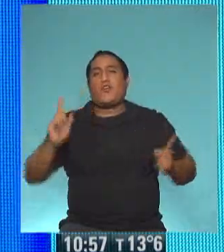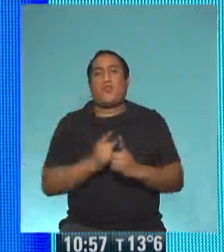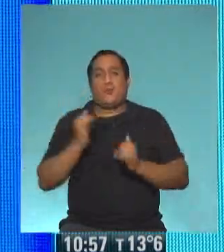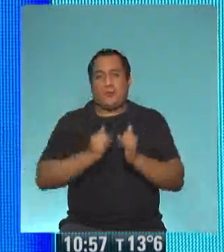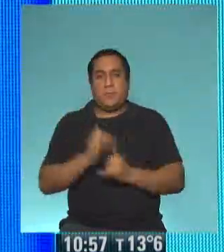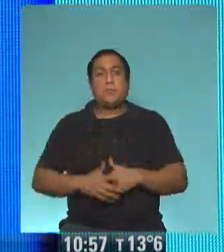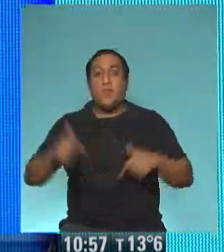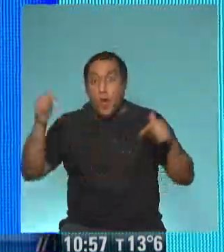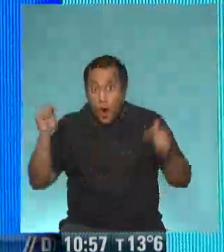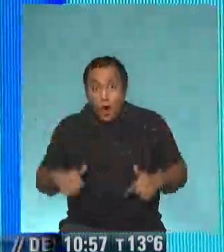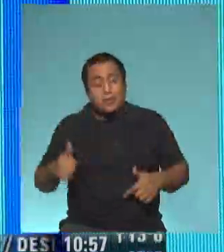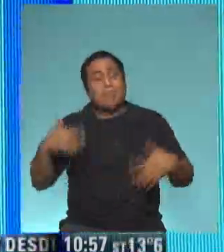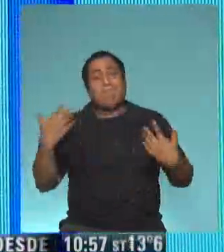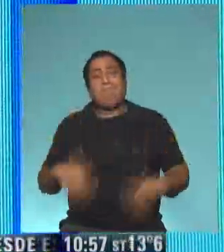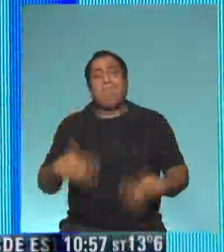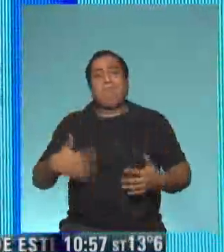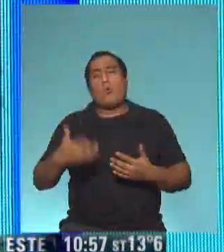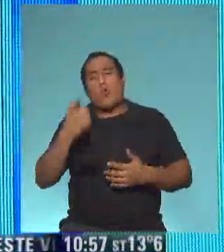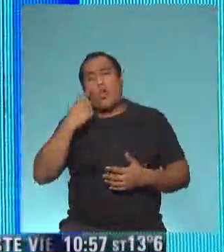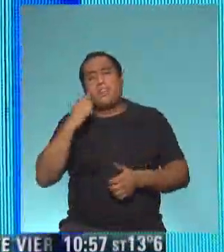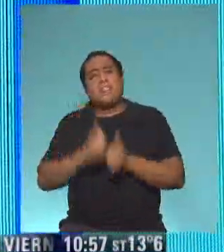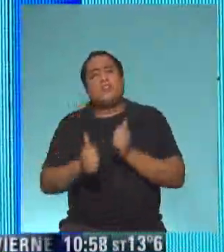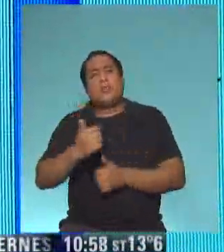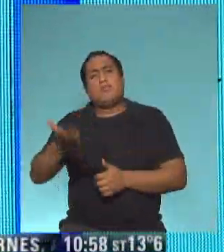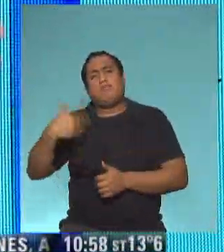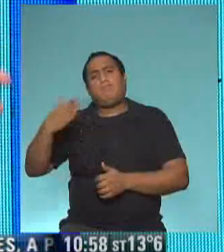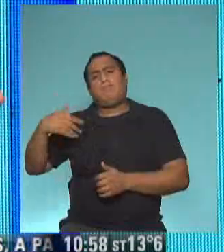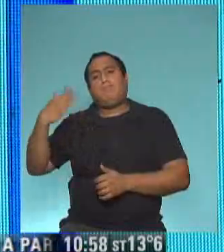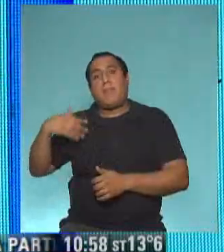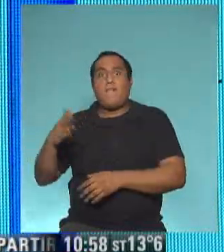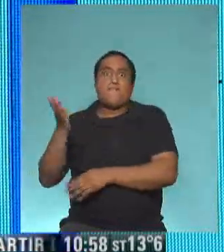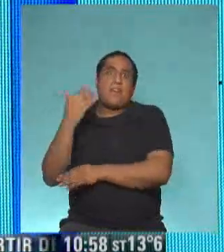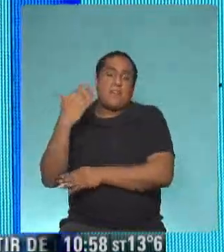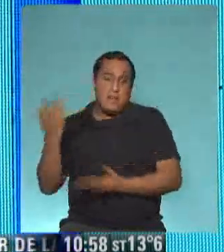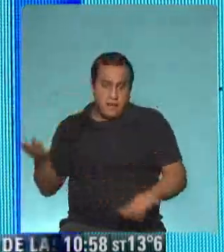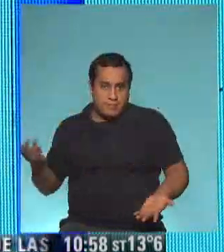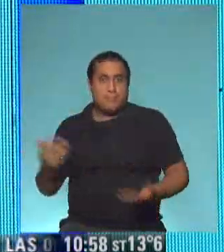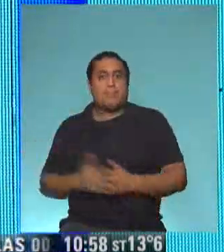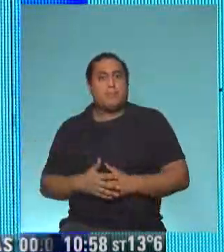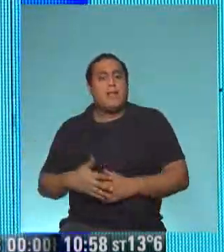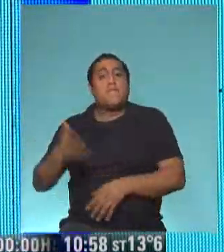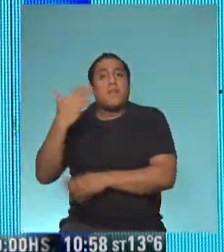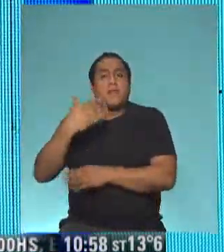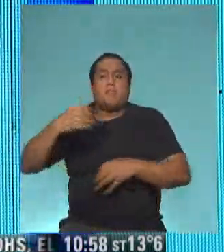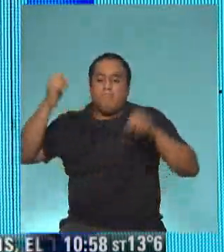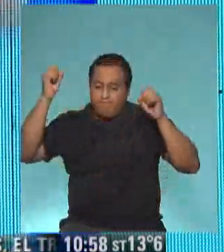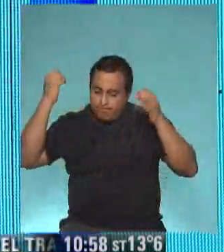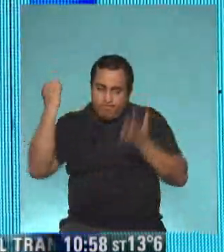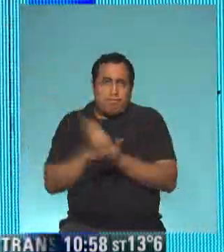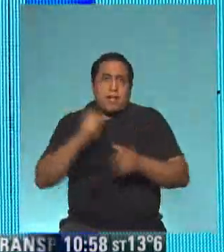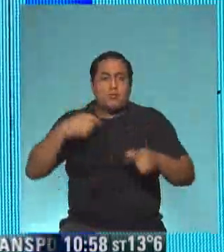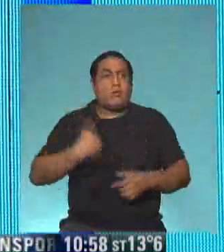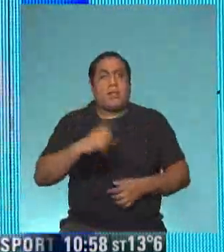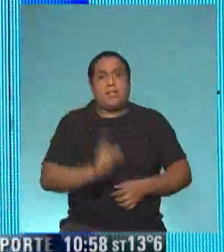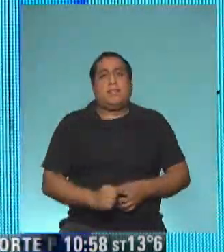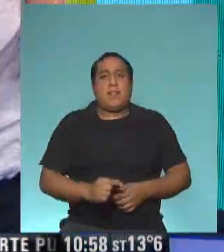estuvimos conociendo los orígenes de la historia de nuestra bandera no es el símbolo que nos identifica que nos hace ser